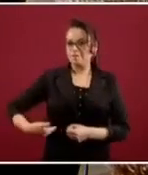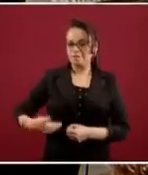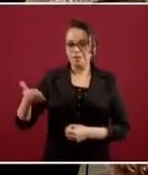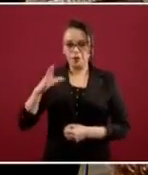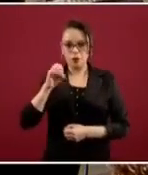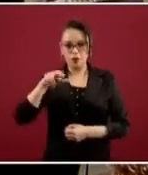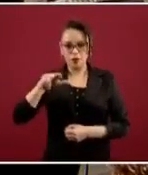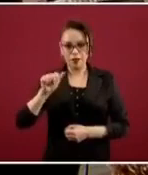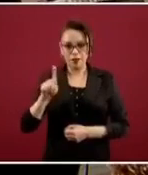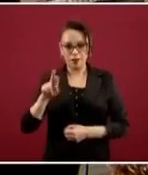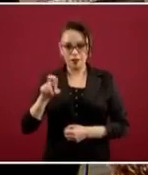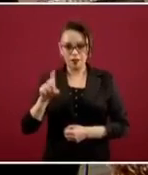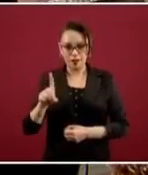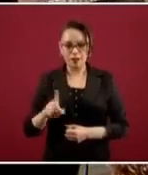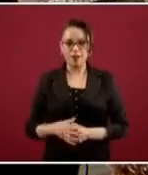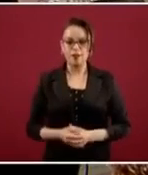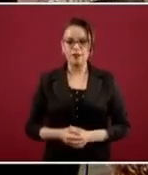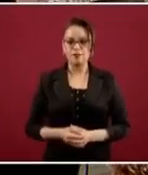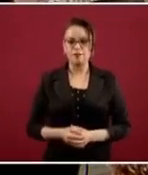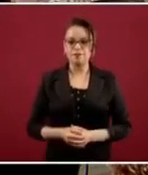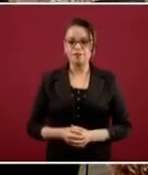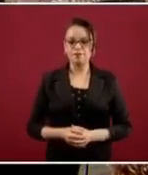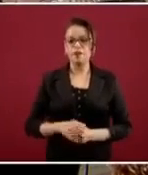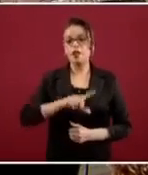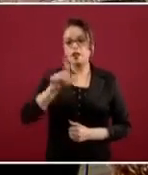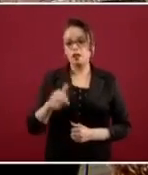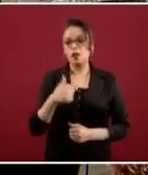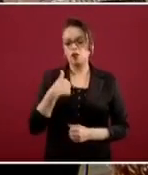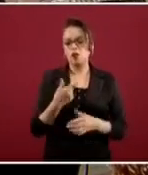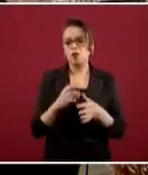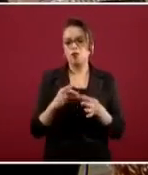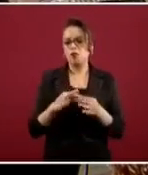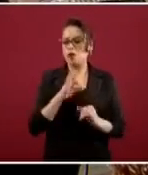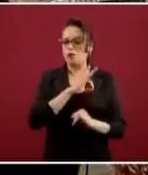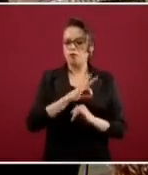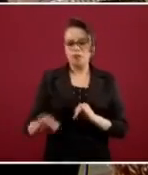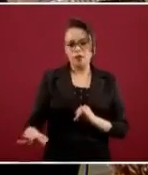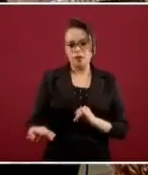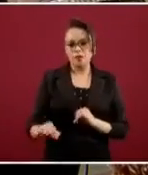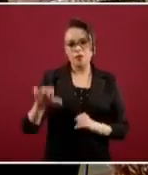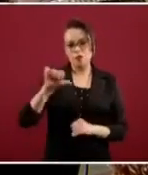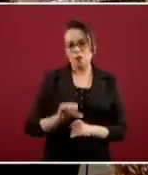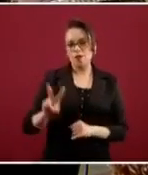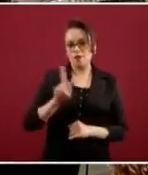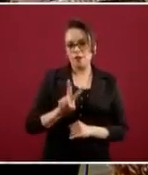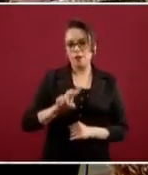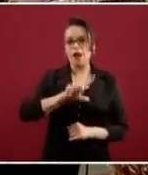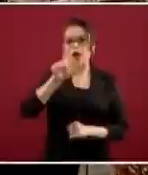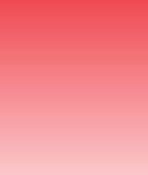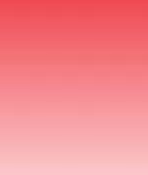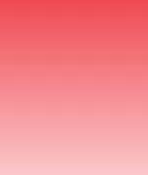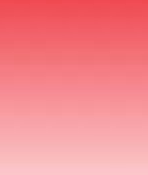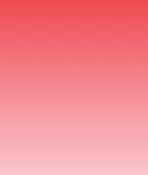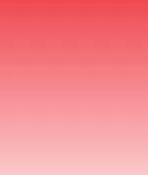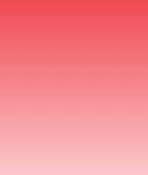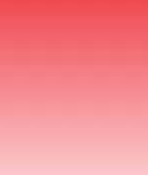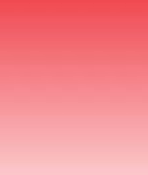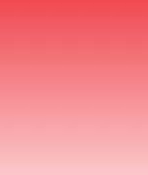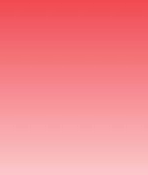comentaría un elemento final de viernes antes de pasar a la sección de preguntas y respuestas.